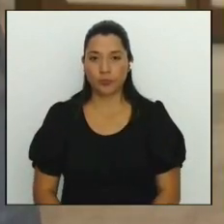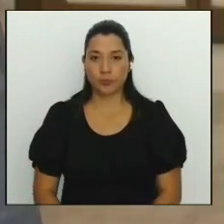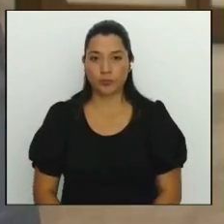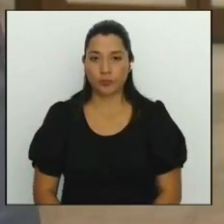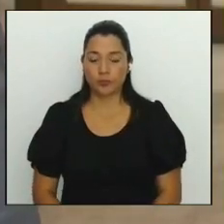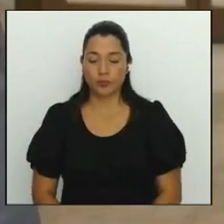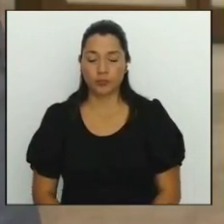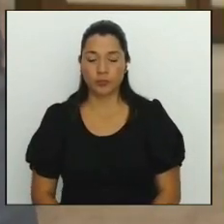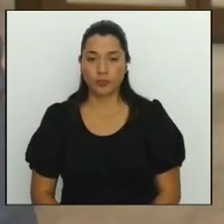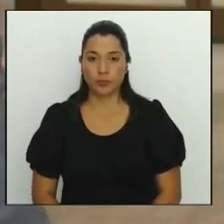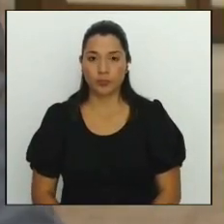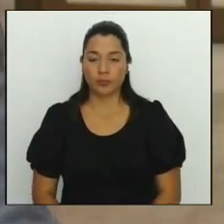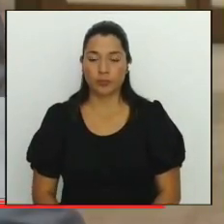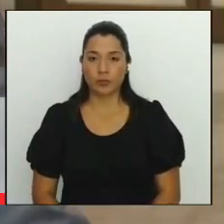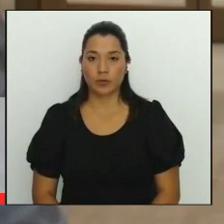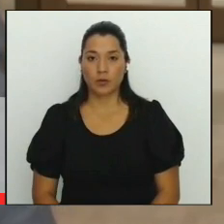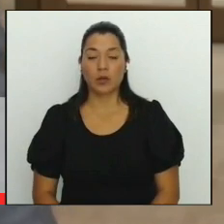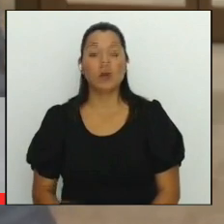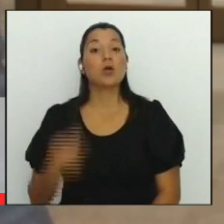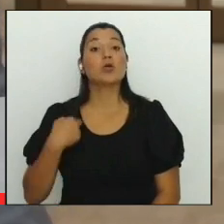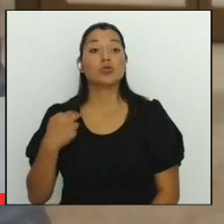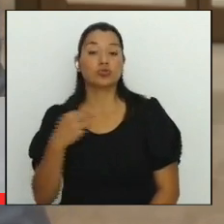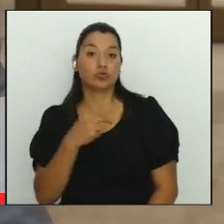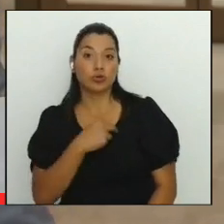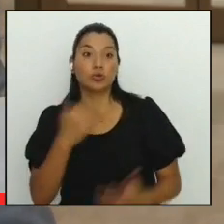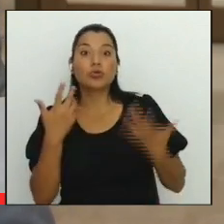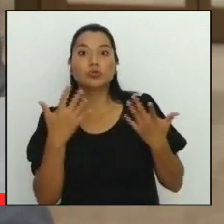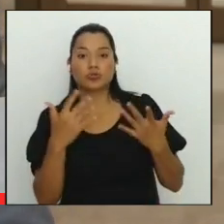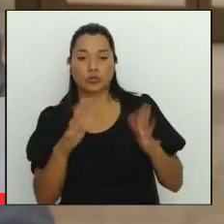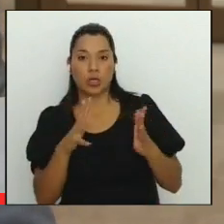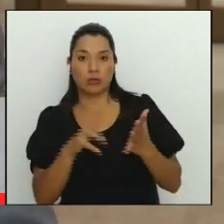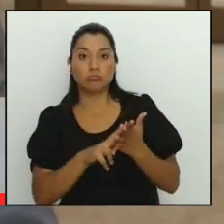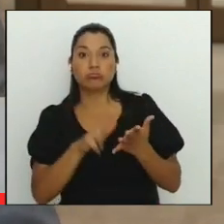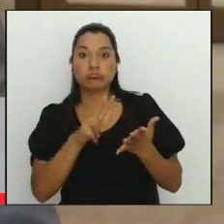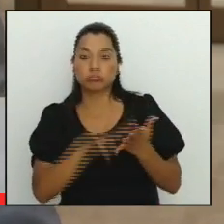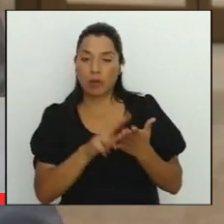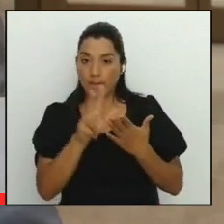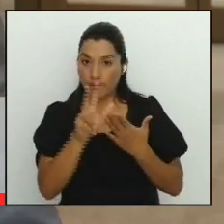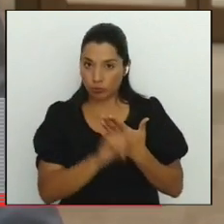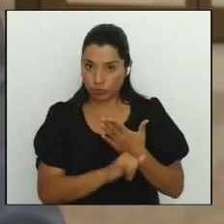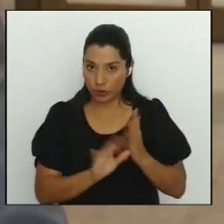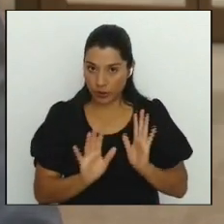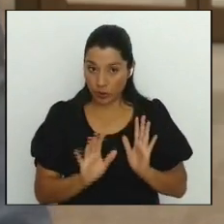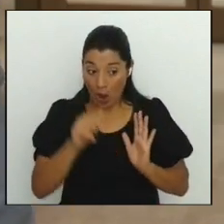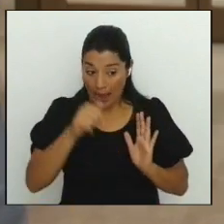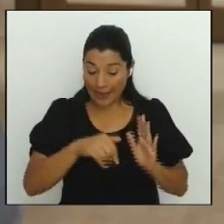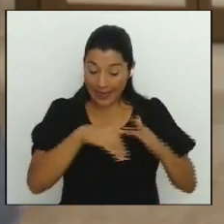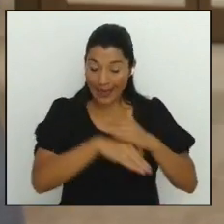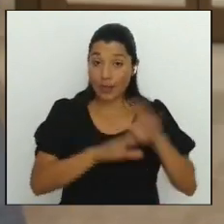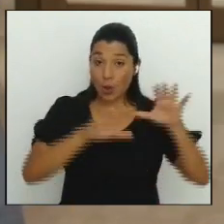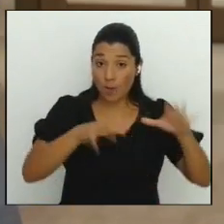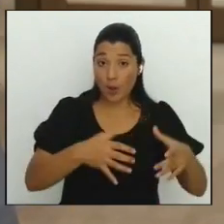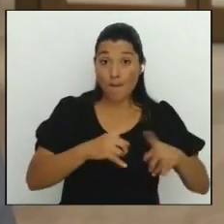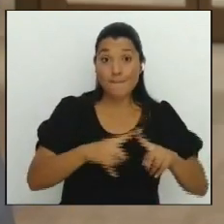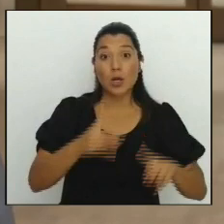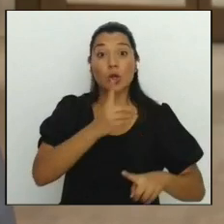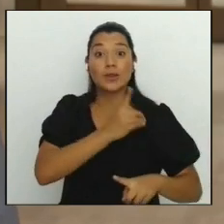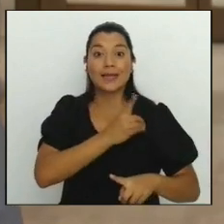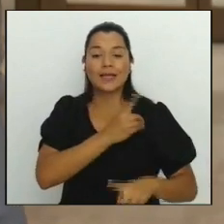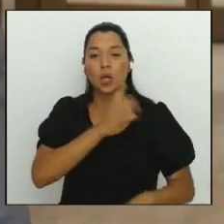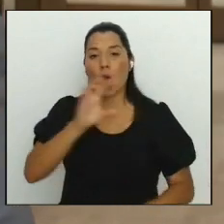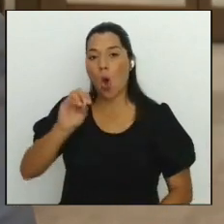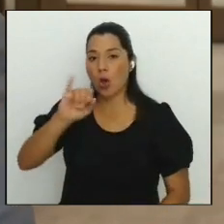Es donde estamos dictaminando el proyecto. Bueno, ya se le dio dispensa de trámite, ya va a venir acá, pero el director del OIJ nos decía que, por ejemplo, un